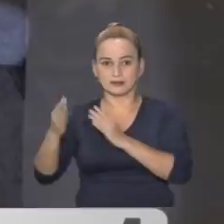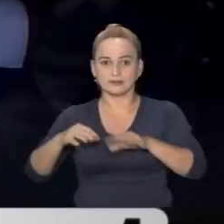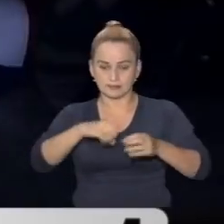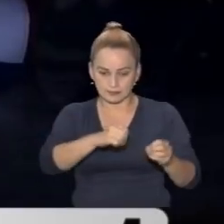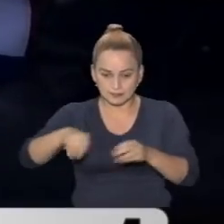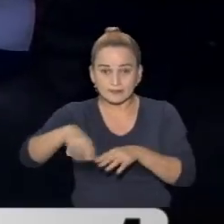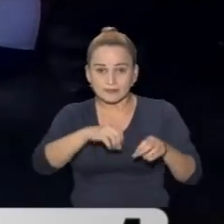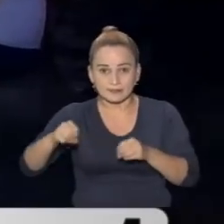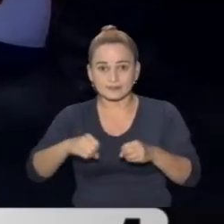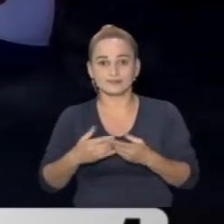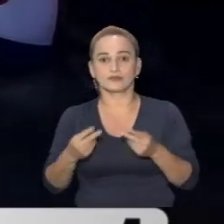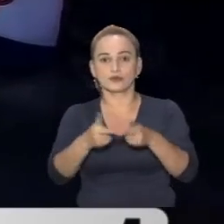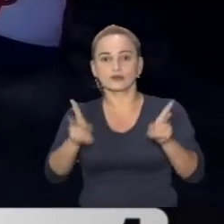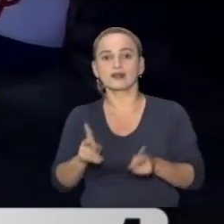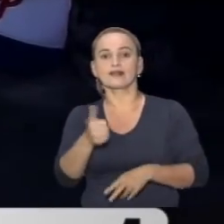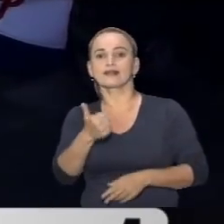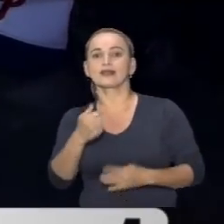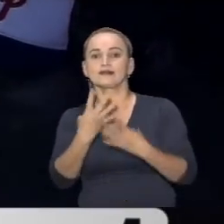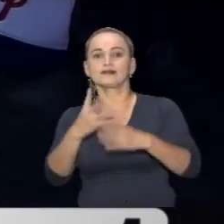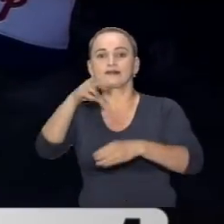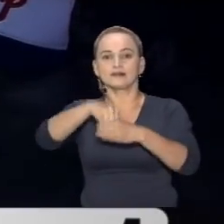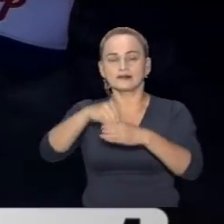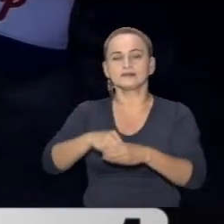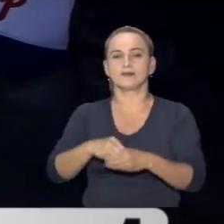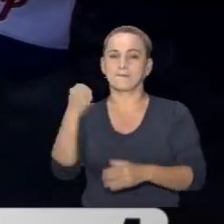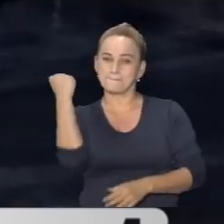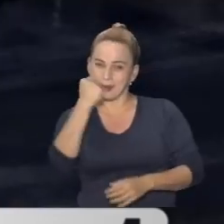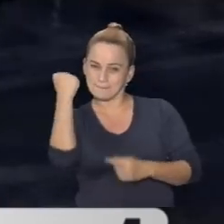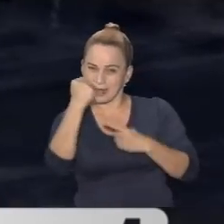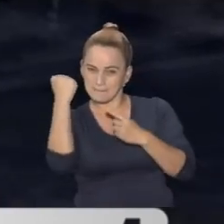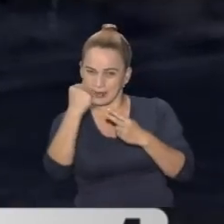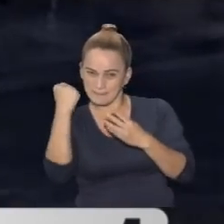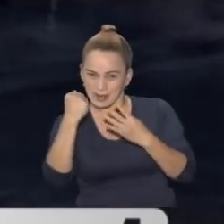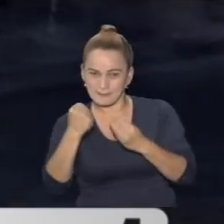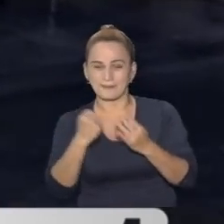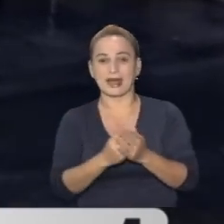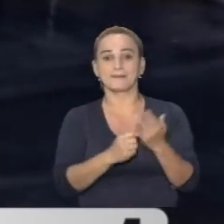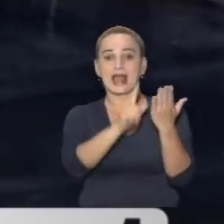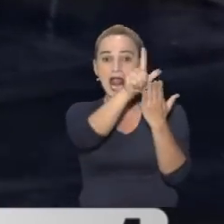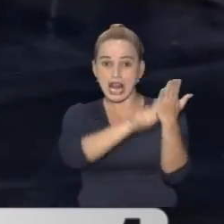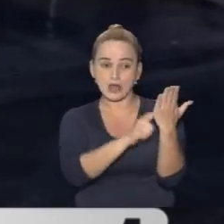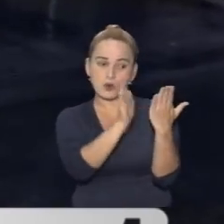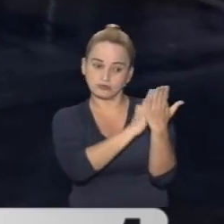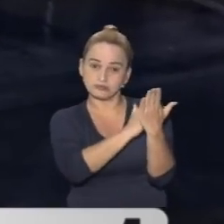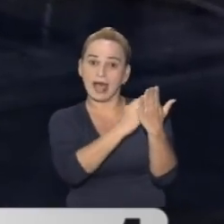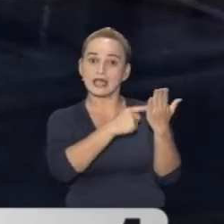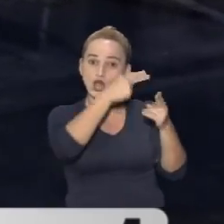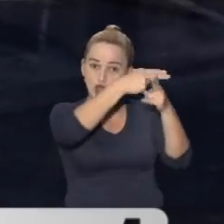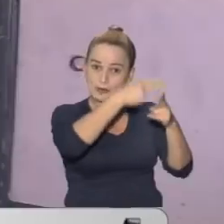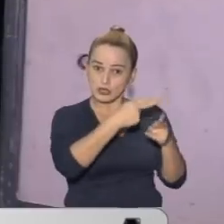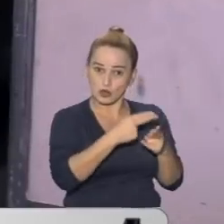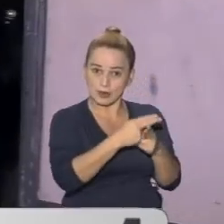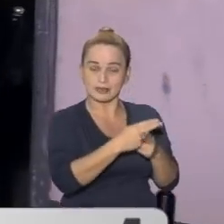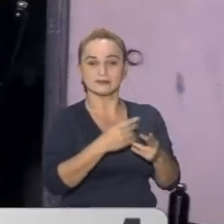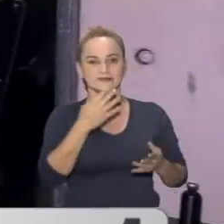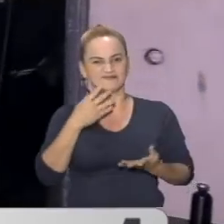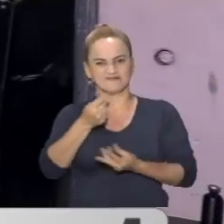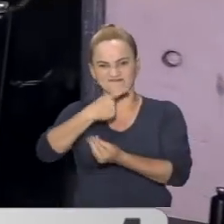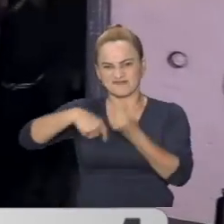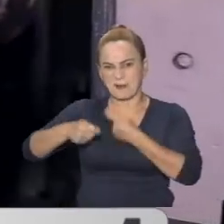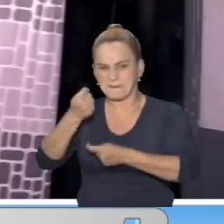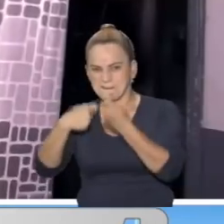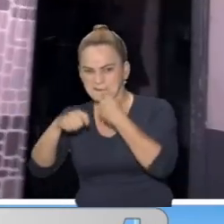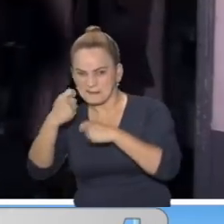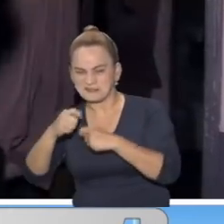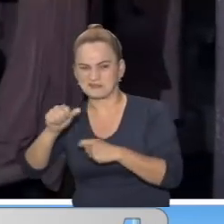armas blancas en el patio 10 de este centro penitenciario. Armas blancas, agendas extorsivas, estupefacientes,